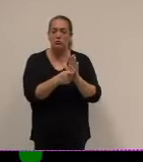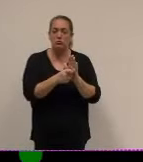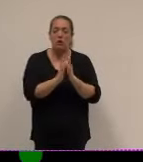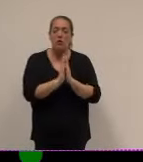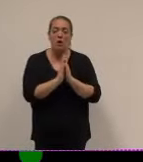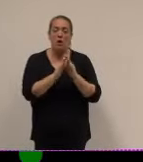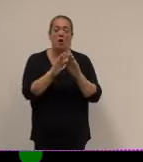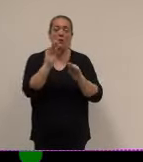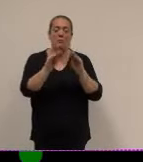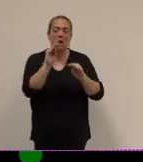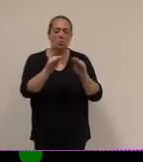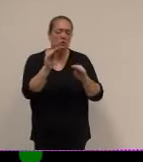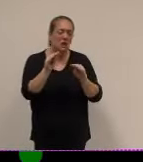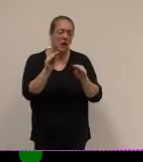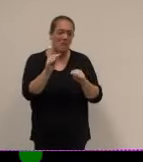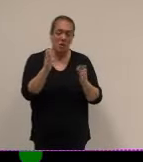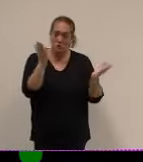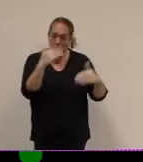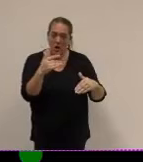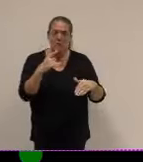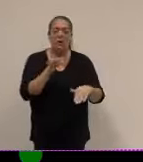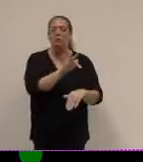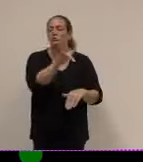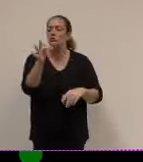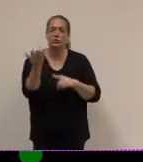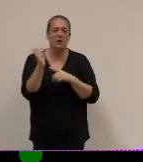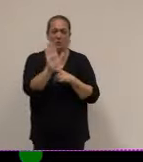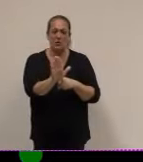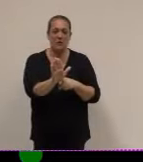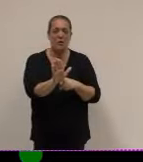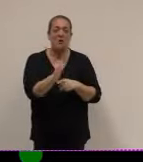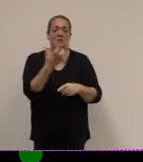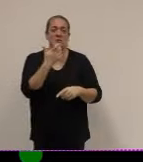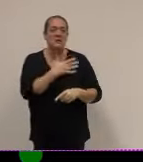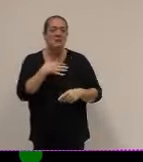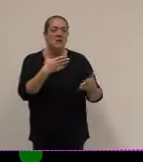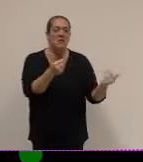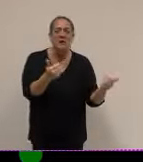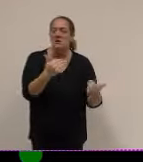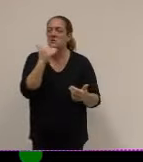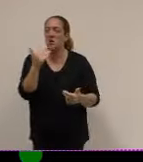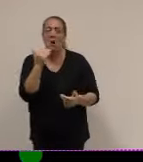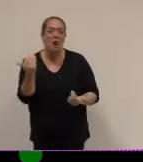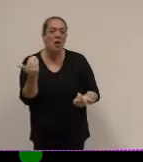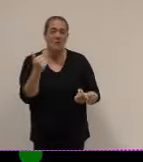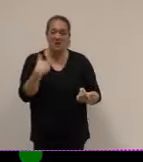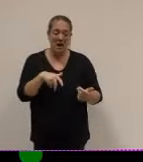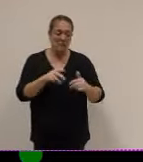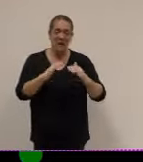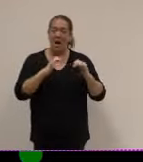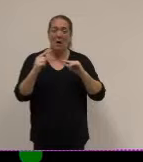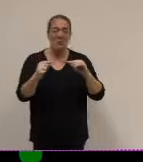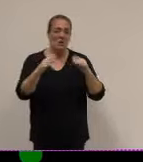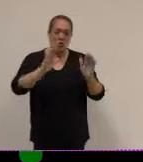sí que vamos a dar un turno de palabras a los portavoces por si consideran despedirse, como hablamos en el último pleno. No sé si